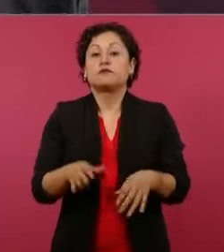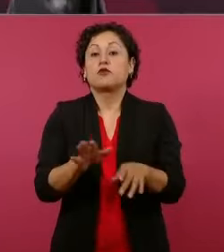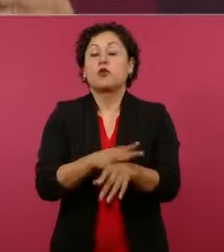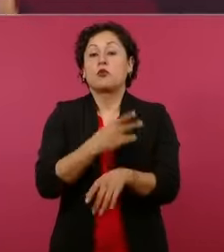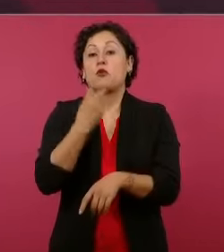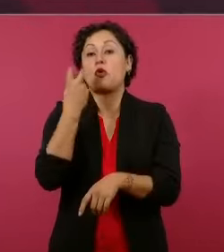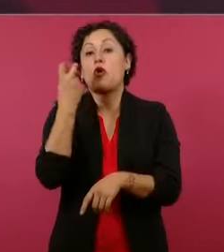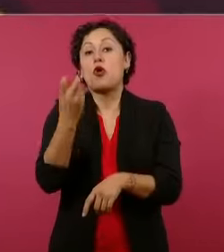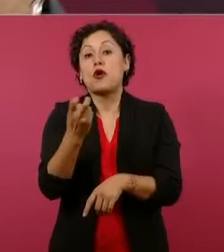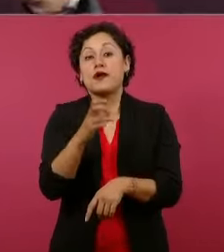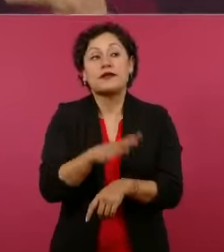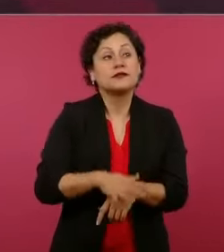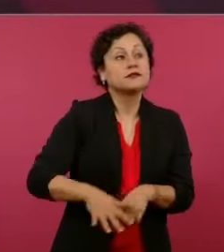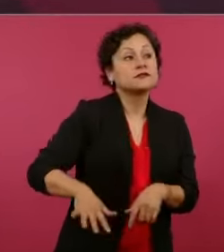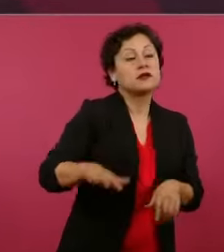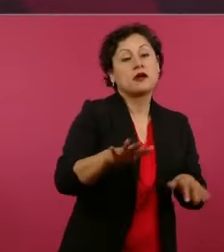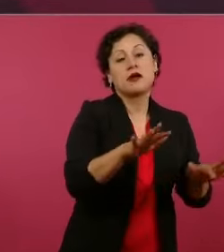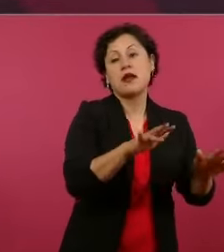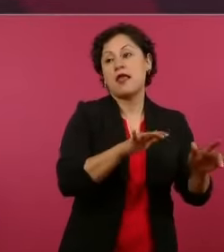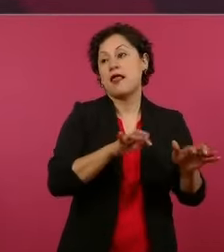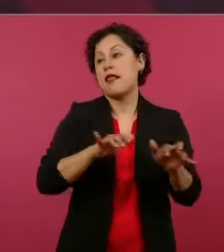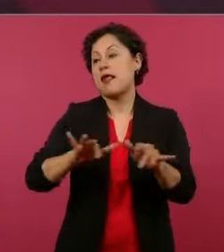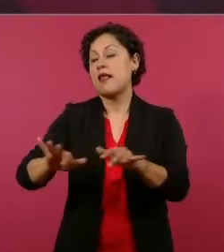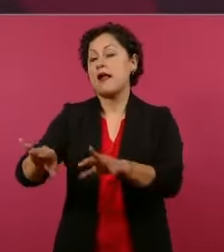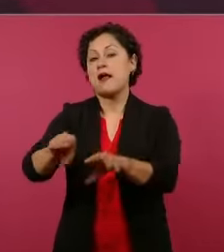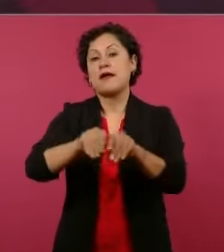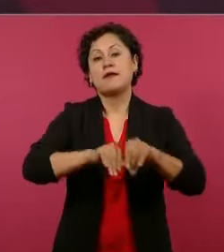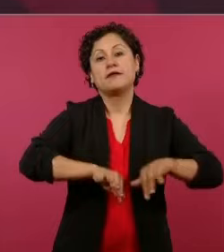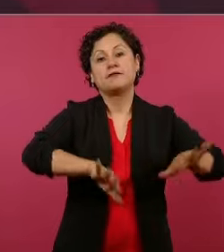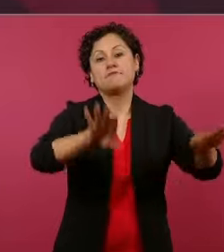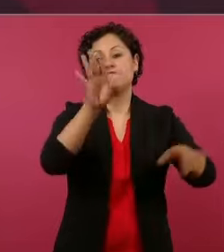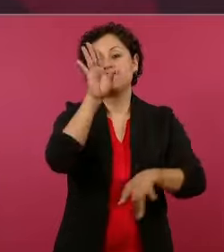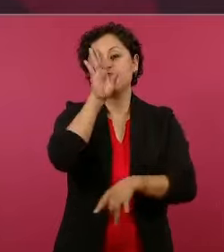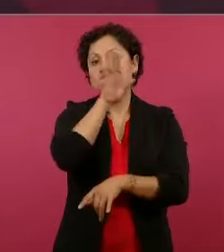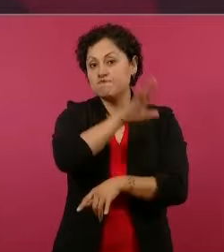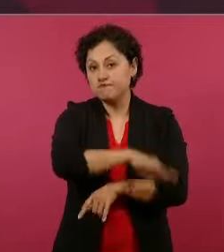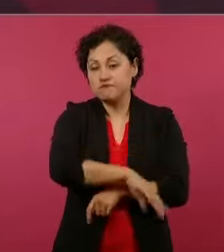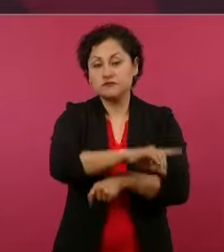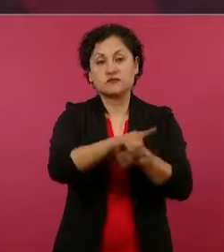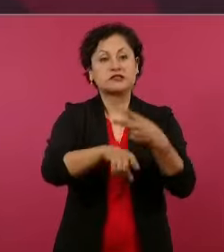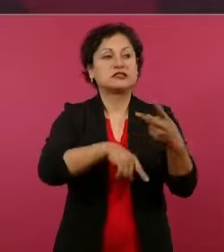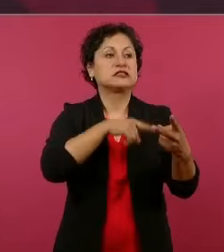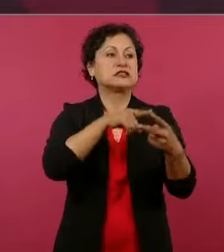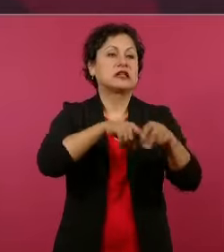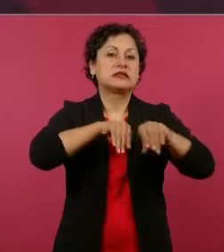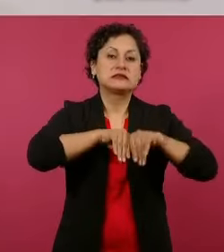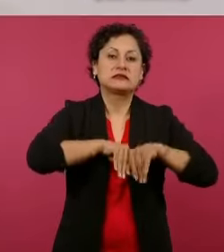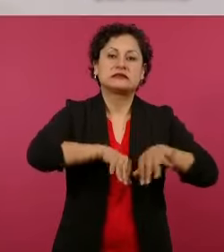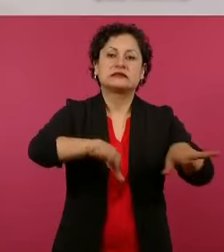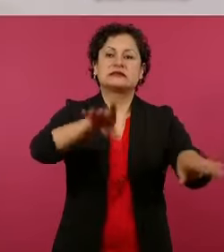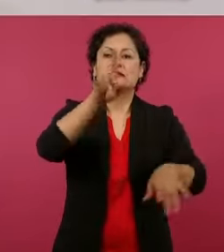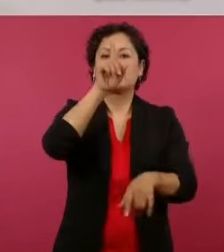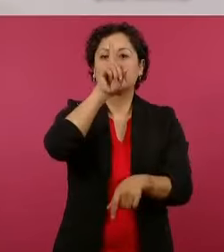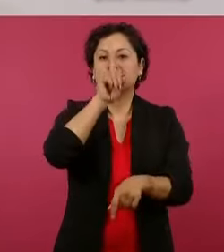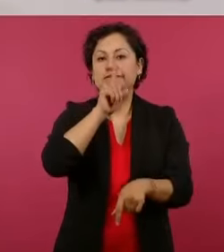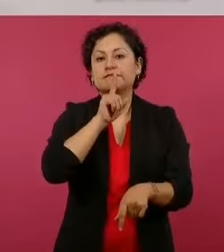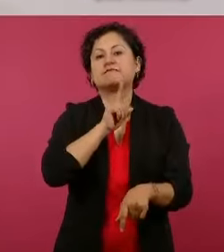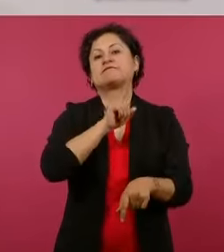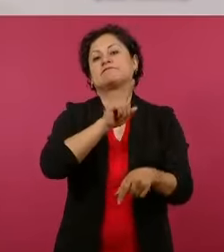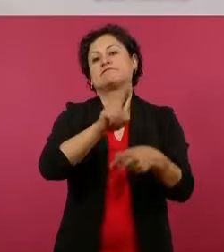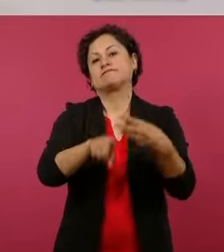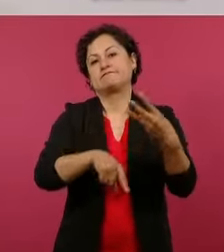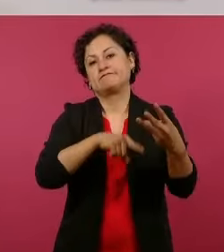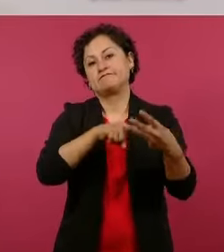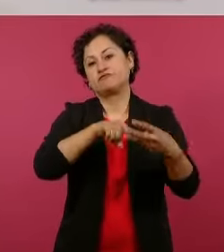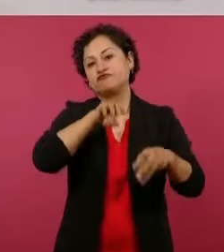muchos rumores y desinformación y calumnias y hay que